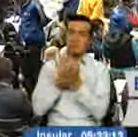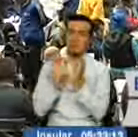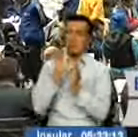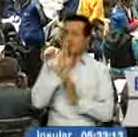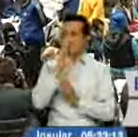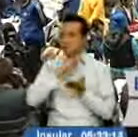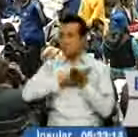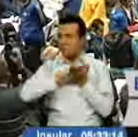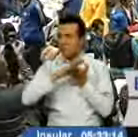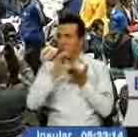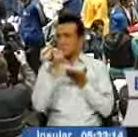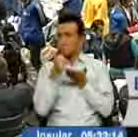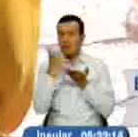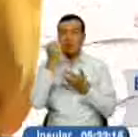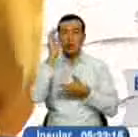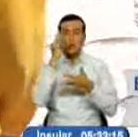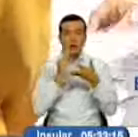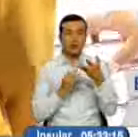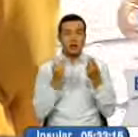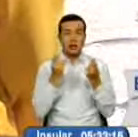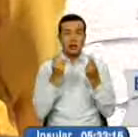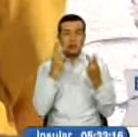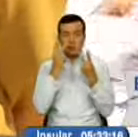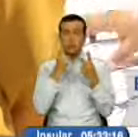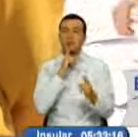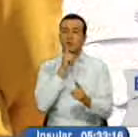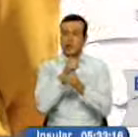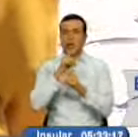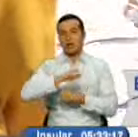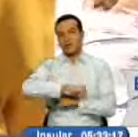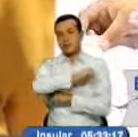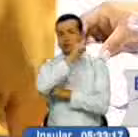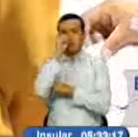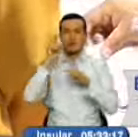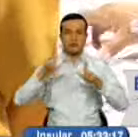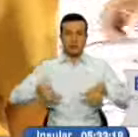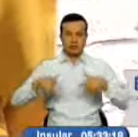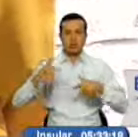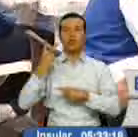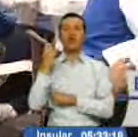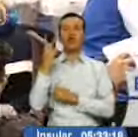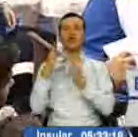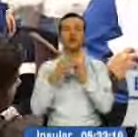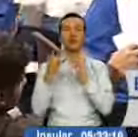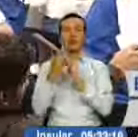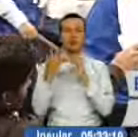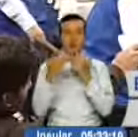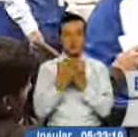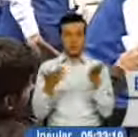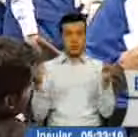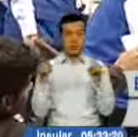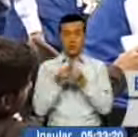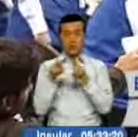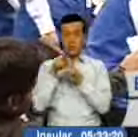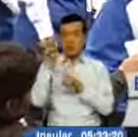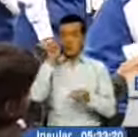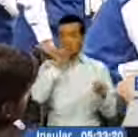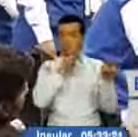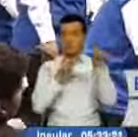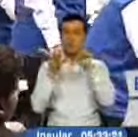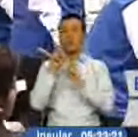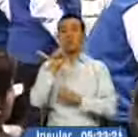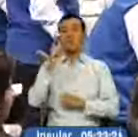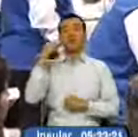Incluso realizaron un conteo rápido, en el cual se ratificó el triunfo de Moreno el pasado 2 de abril. De igual forma, observaron el reconteo de